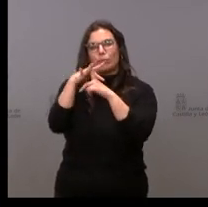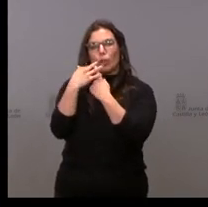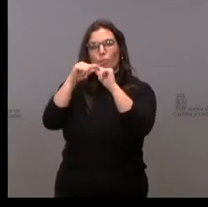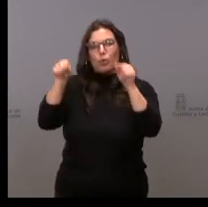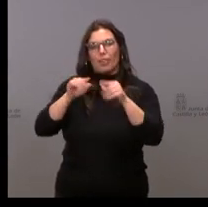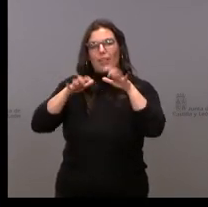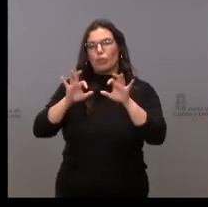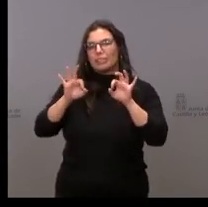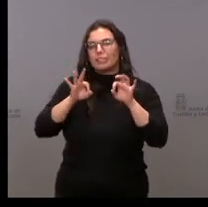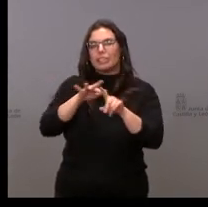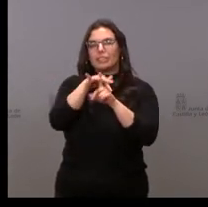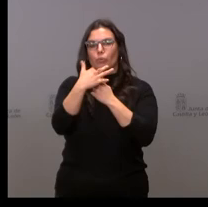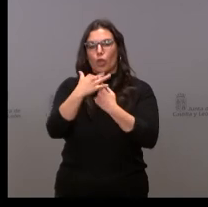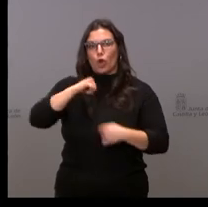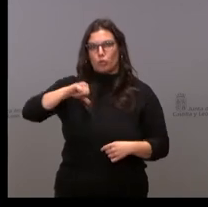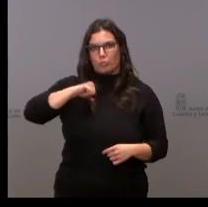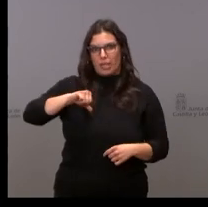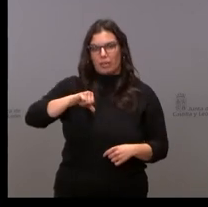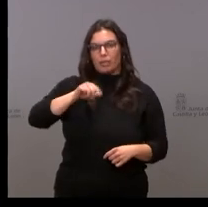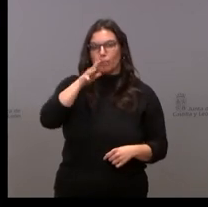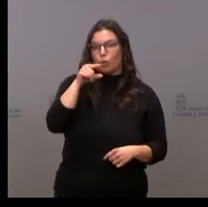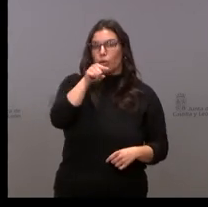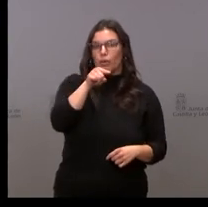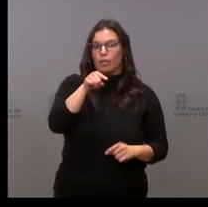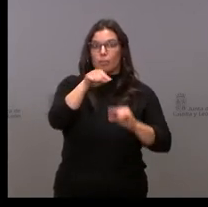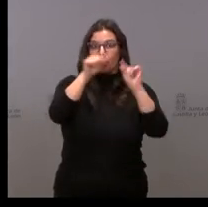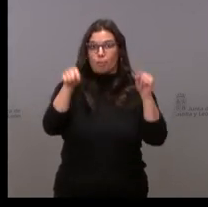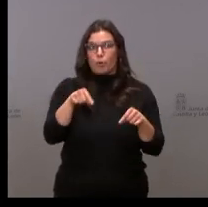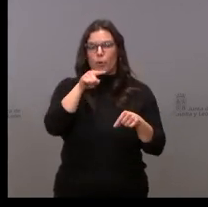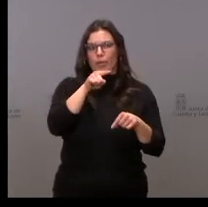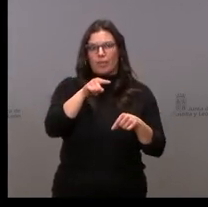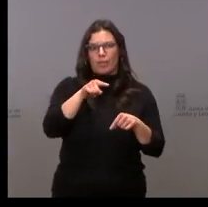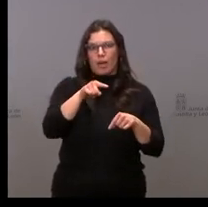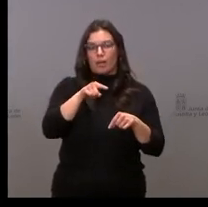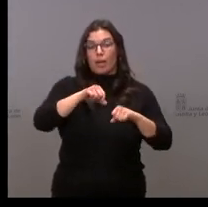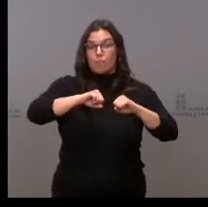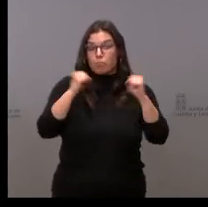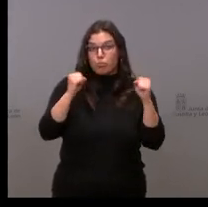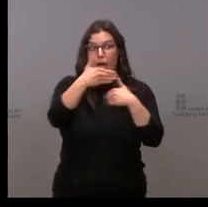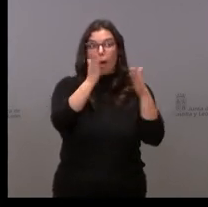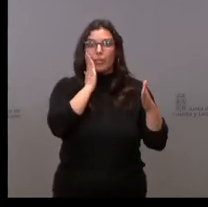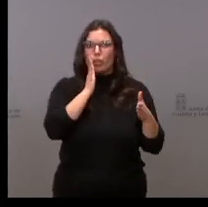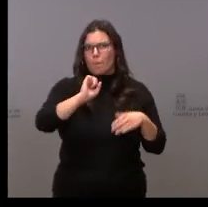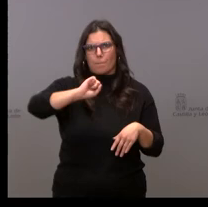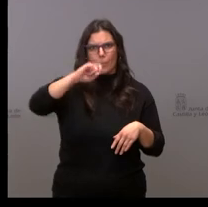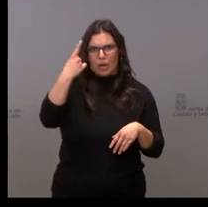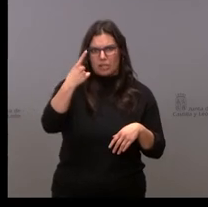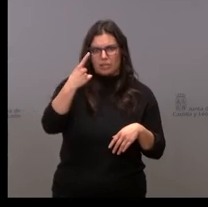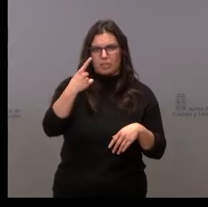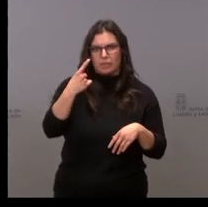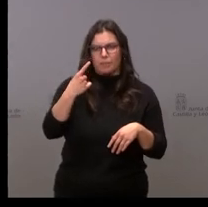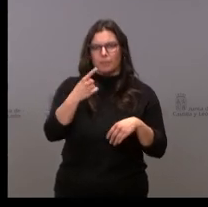la situación la ocupación hospitalaria sigue siendo la provincia que más conscientes tiene ingresados en planta y la que hemos valladolid